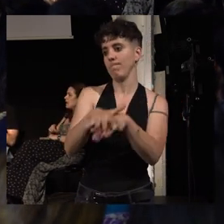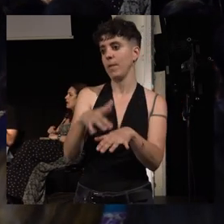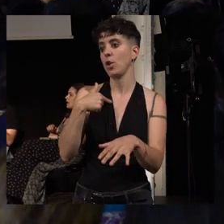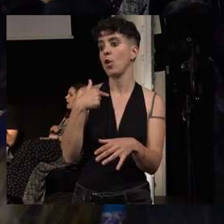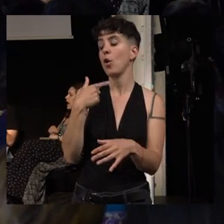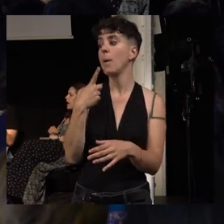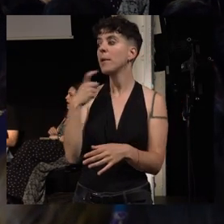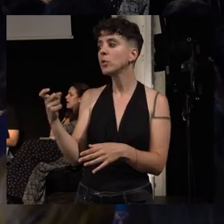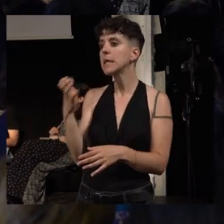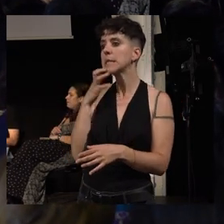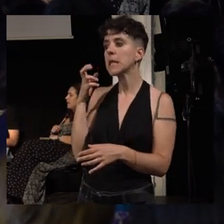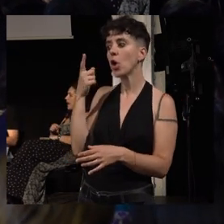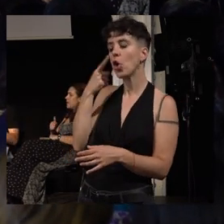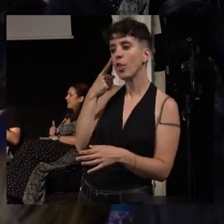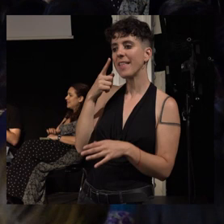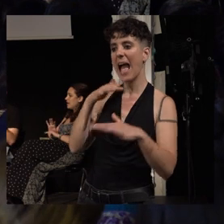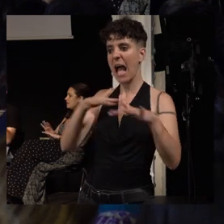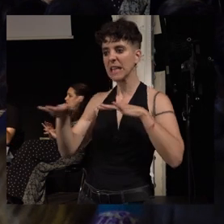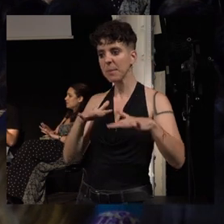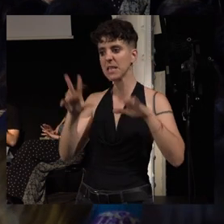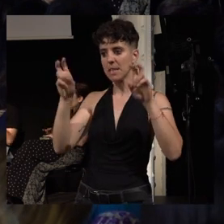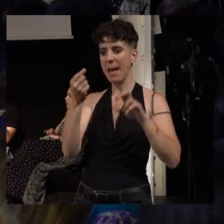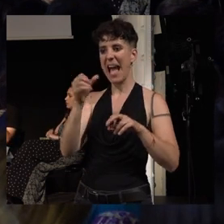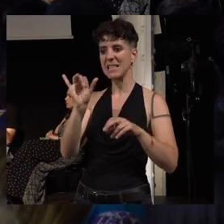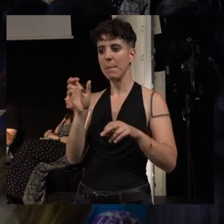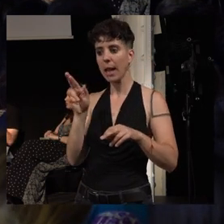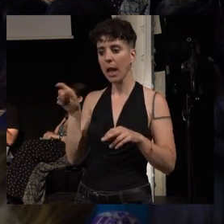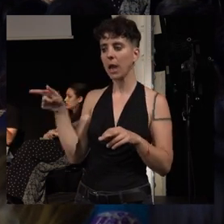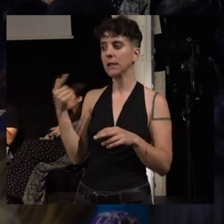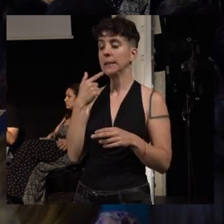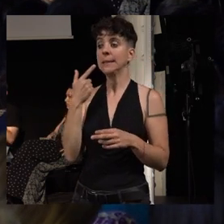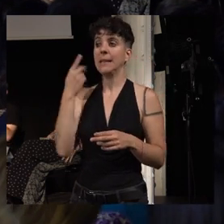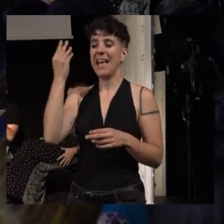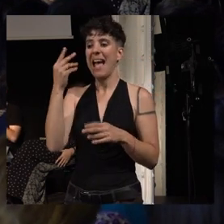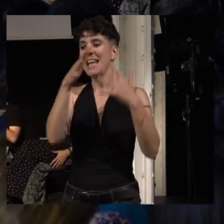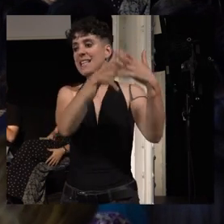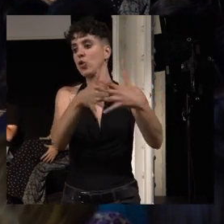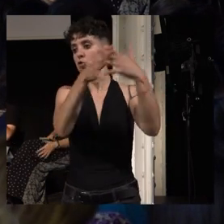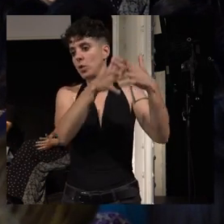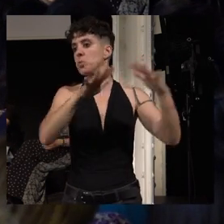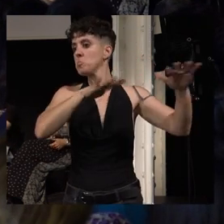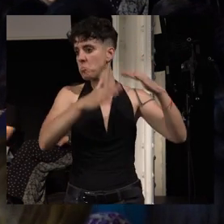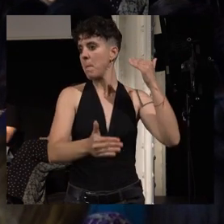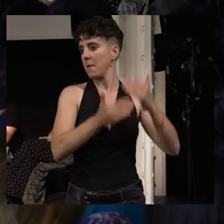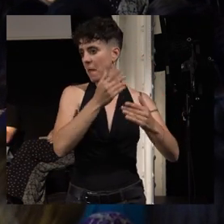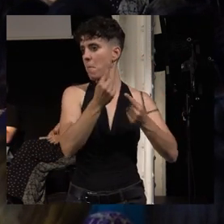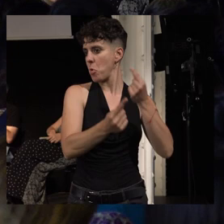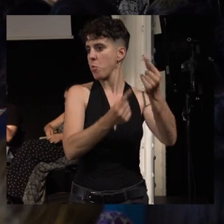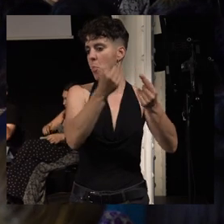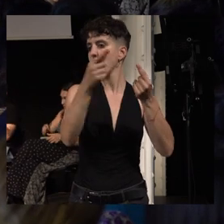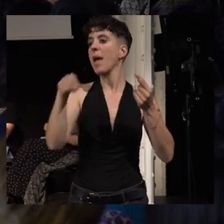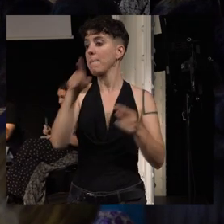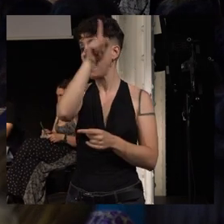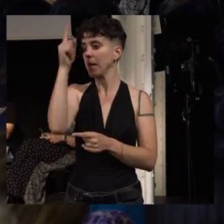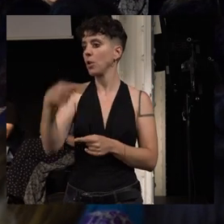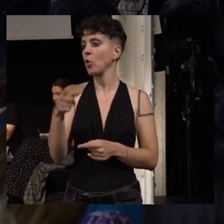activista con Asperger y tal, me decía que en Estados Unidos empezaba a haber un poco de movimiento, que en Madrid había una mujer que también estaba y